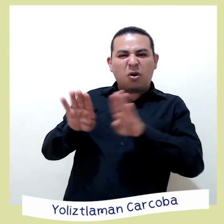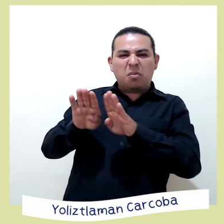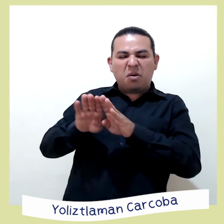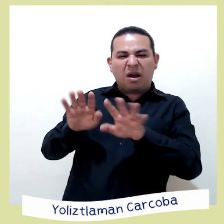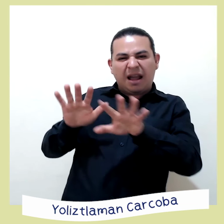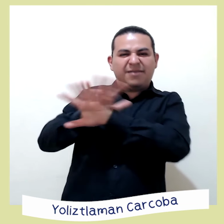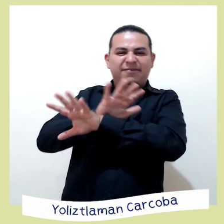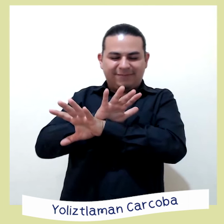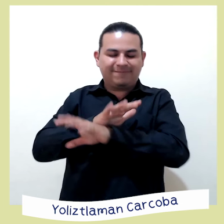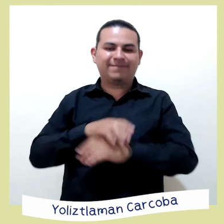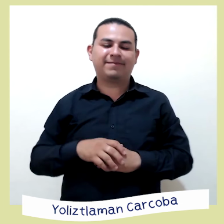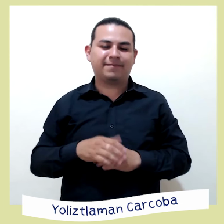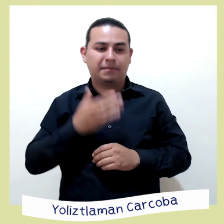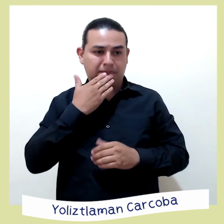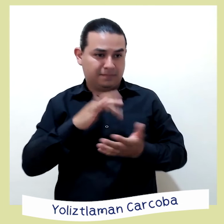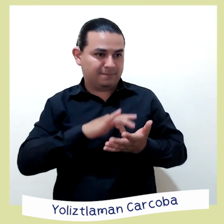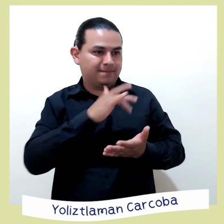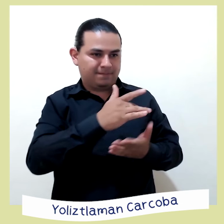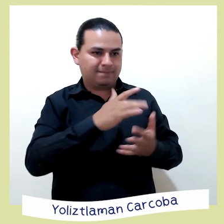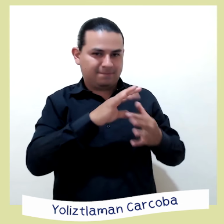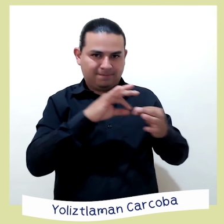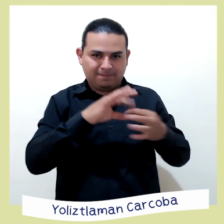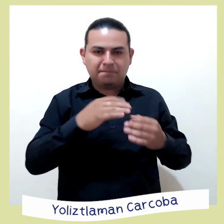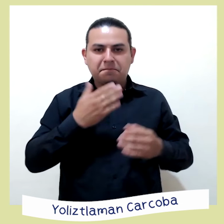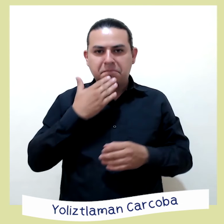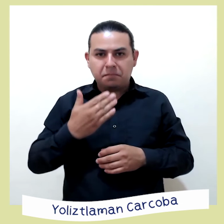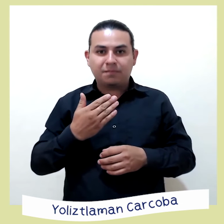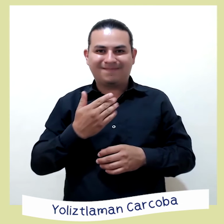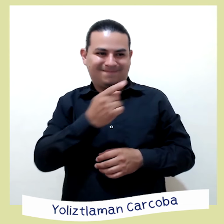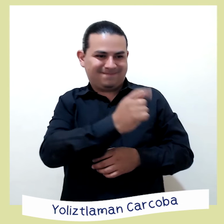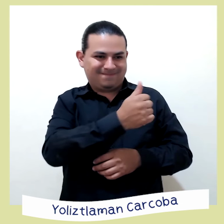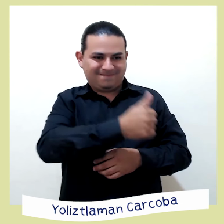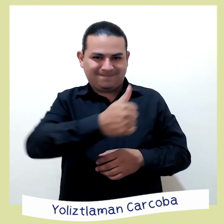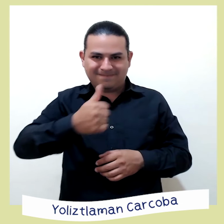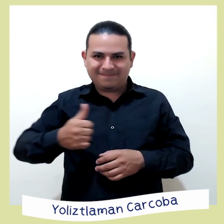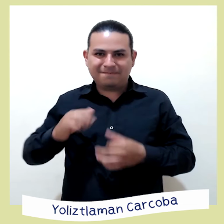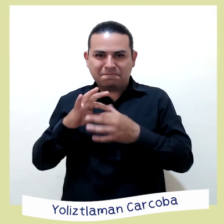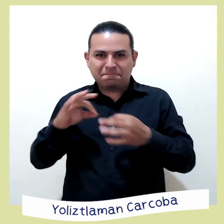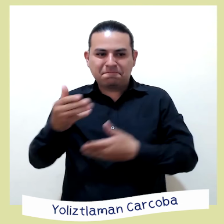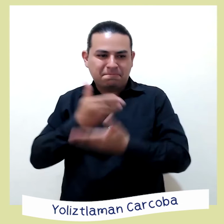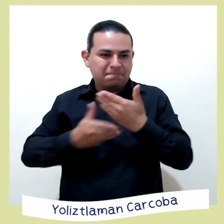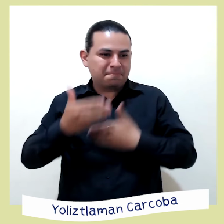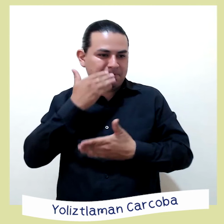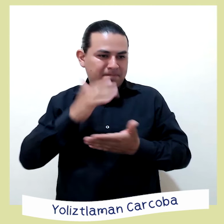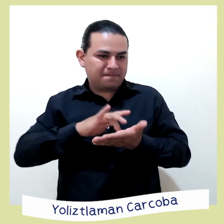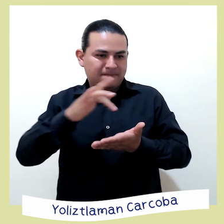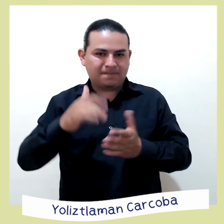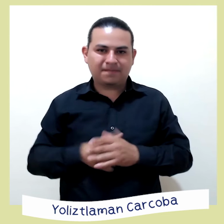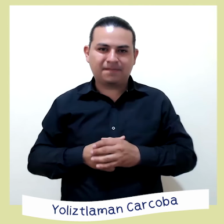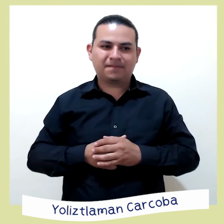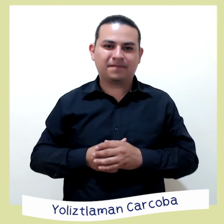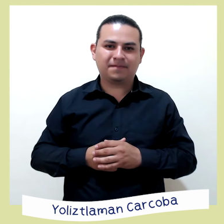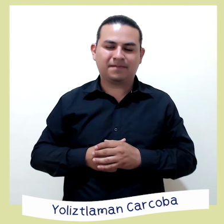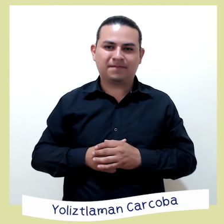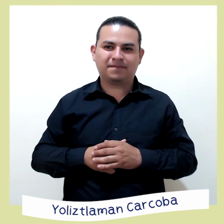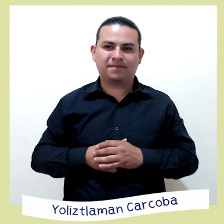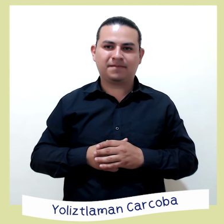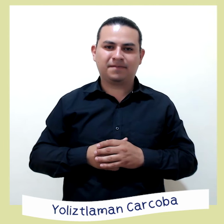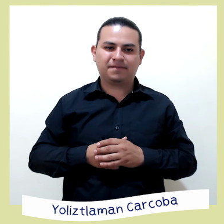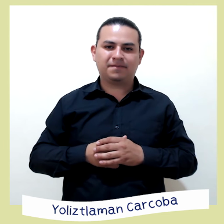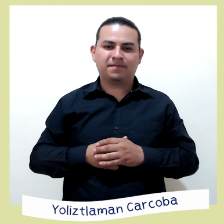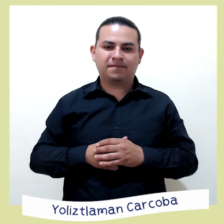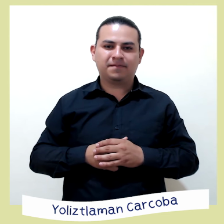social. Muy bien, Samantha. Muchas gracias. De nada. Pues muy interesante esta primera ronda que tuvimos